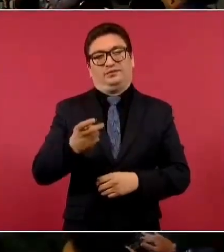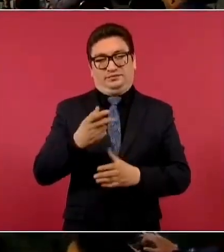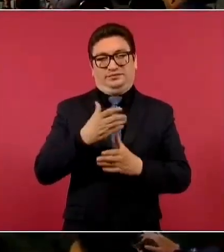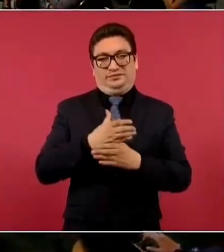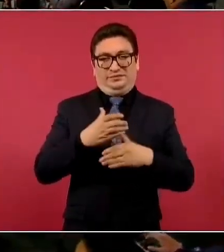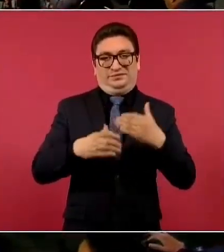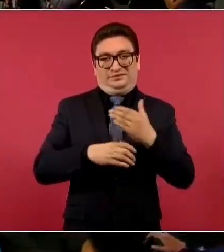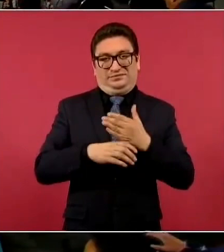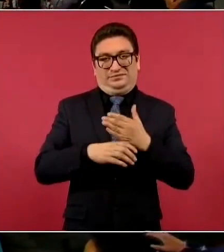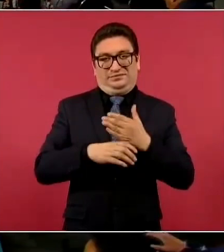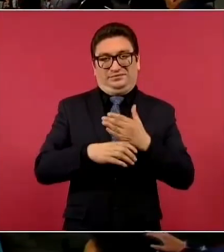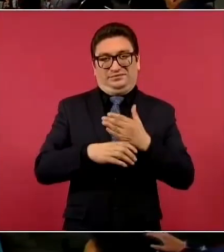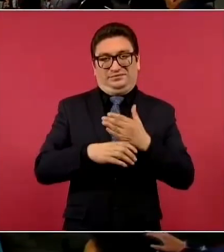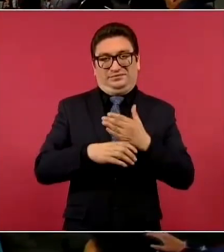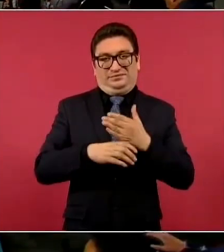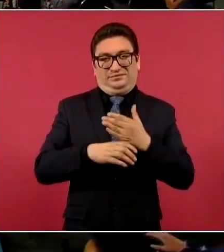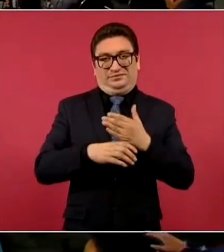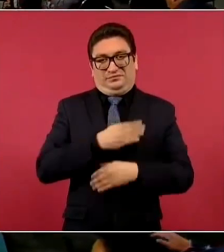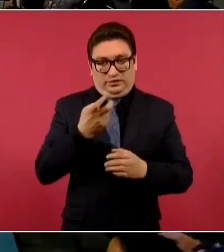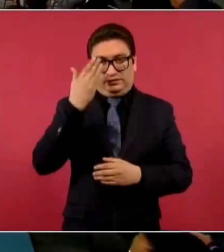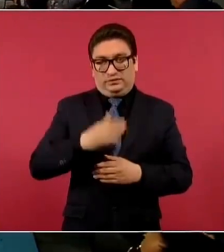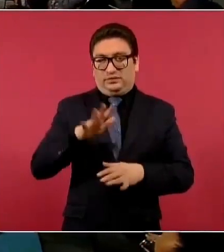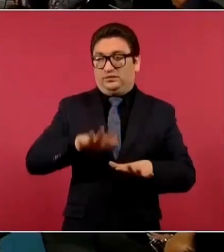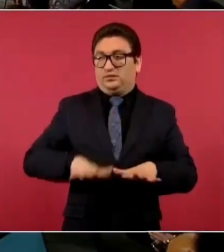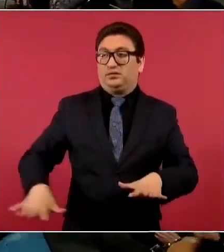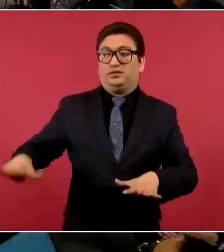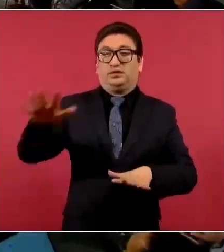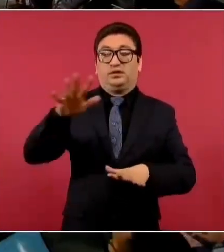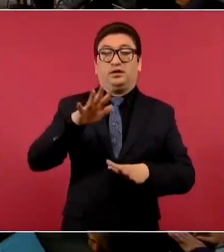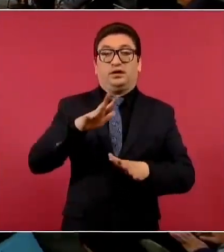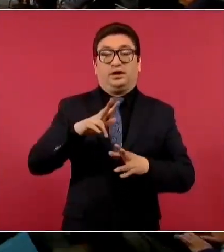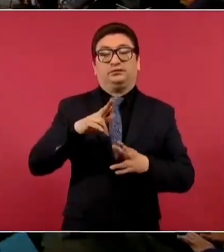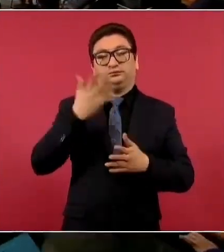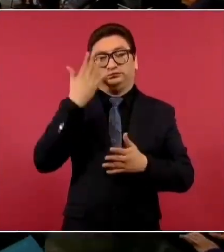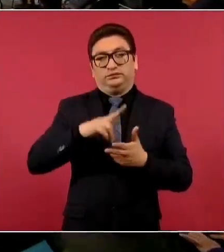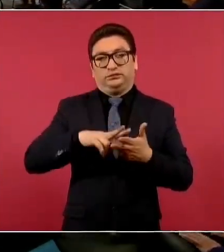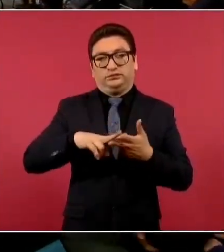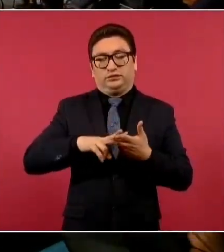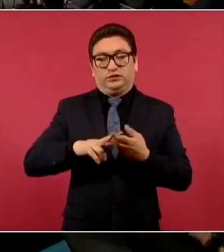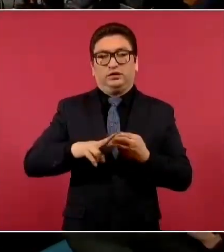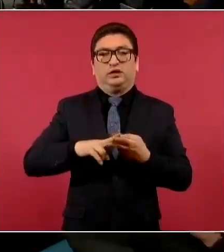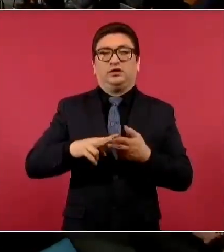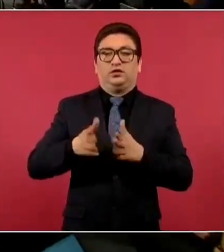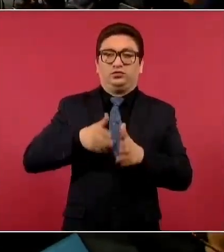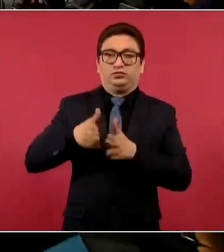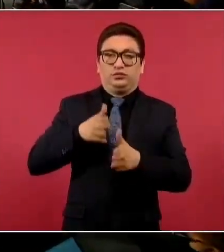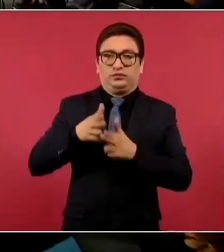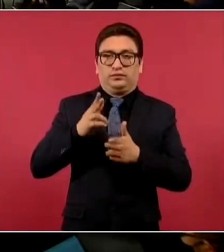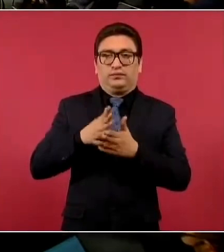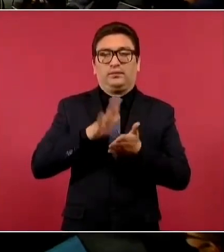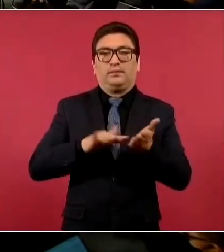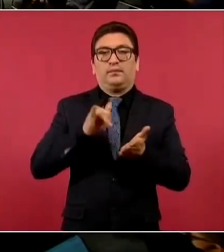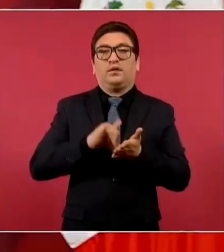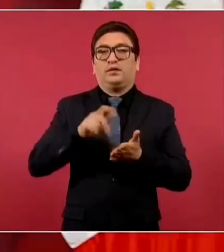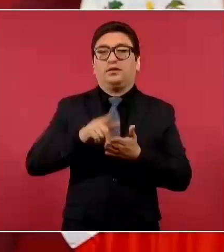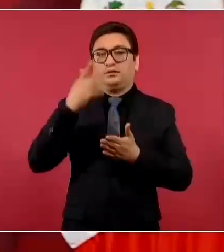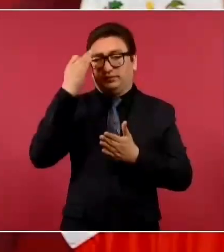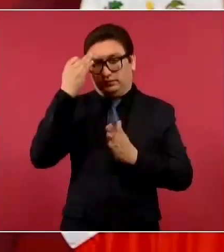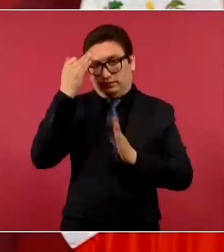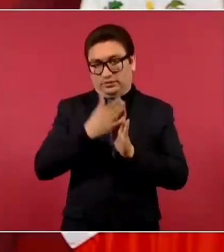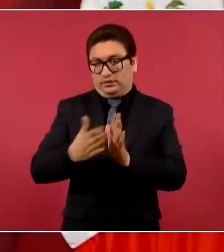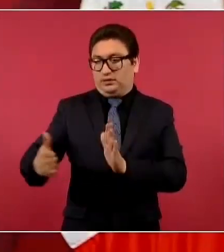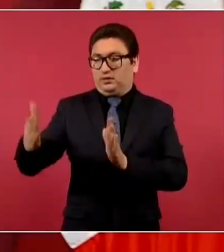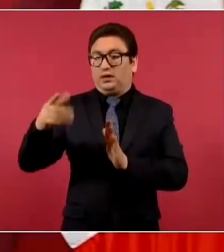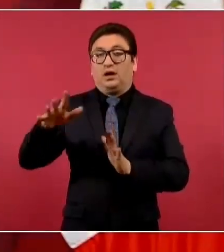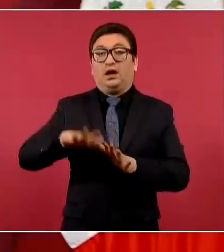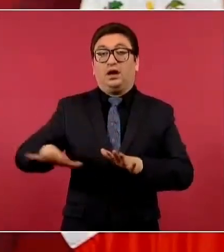buenas que tiene el Tren Maya, que tiene muchas cosas buenas. En el tramo de más tala